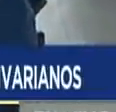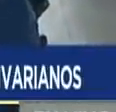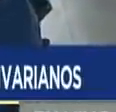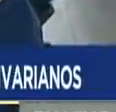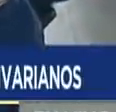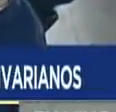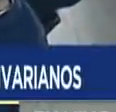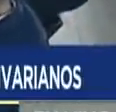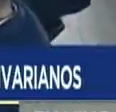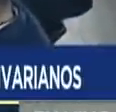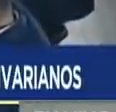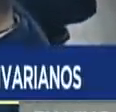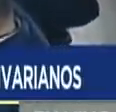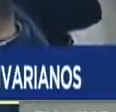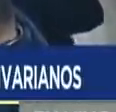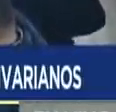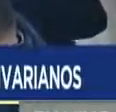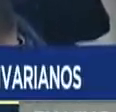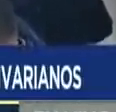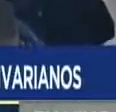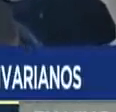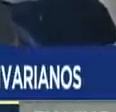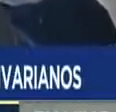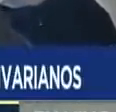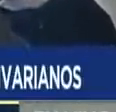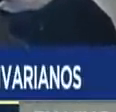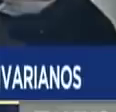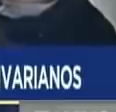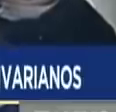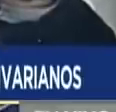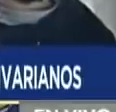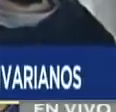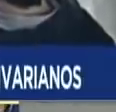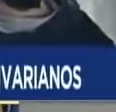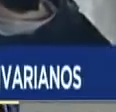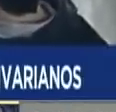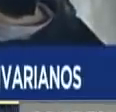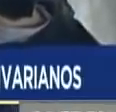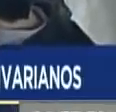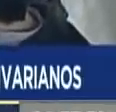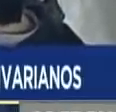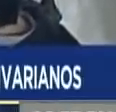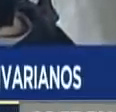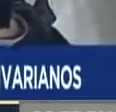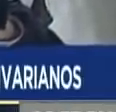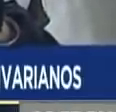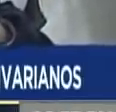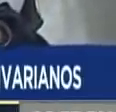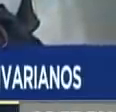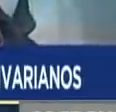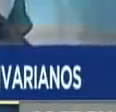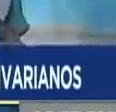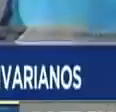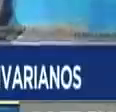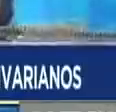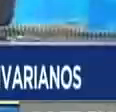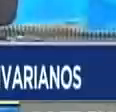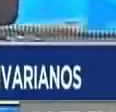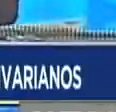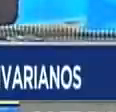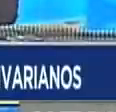año 2021 como mandata nuestra Constitución. Bueno, en ese periodo se puede afirmar con